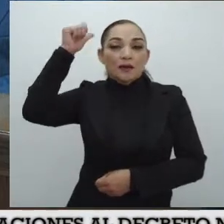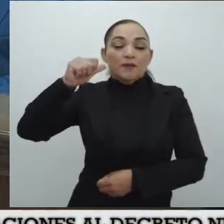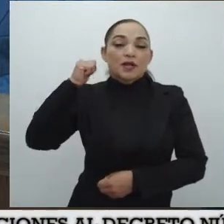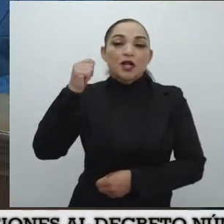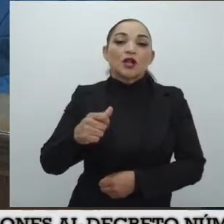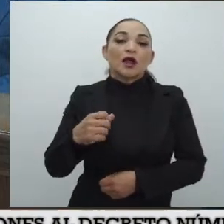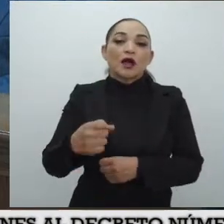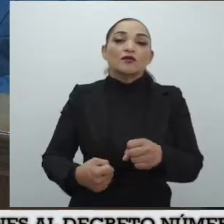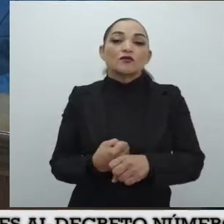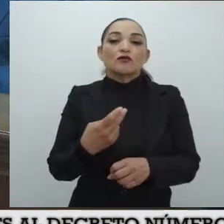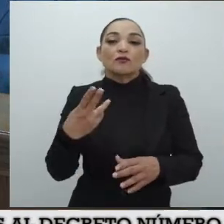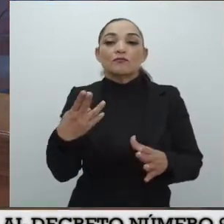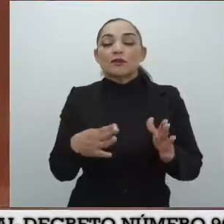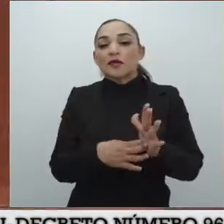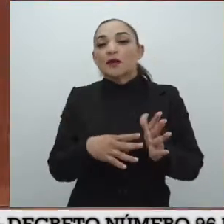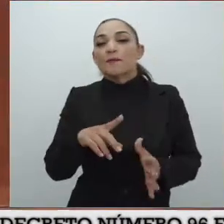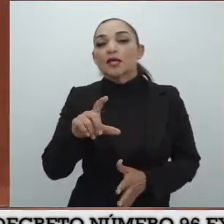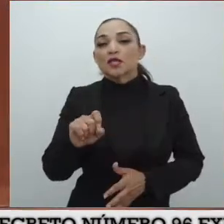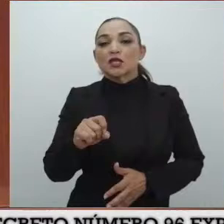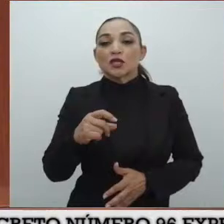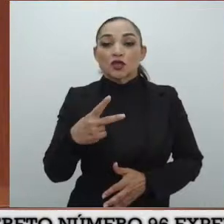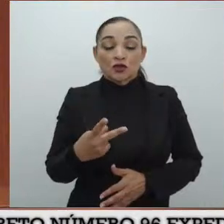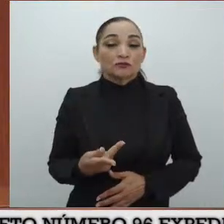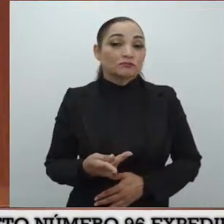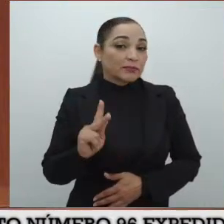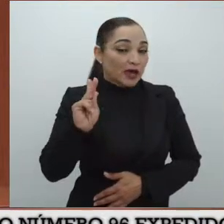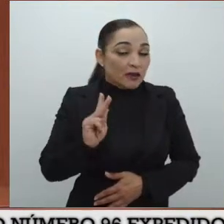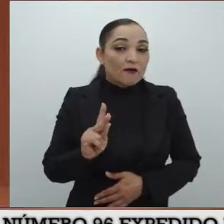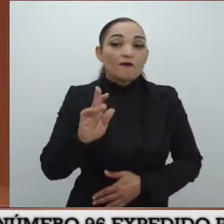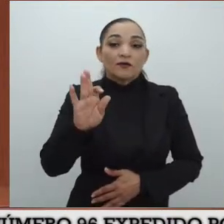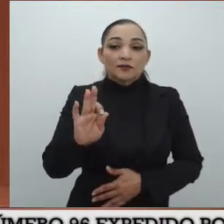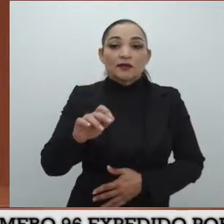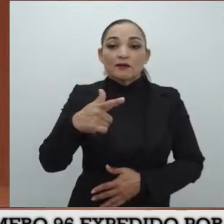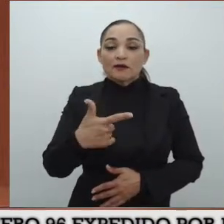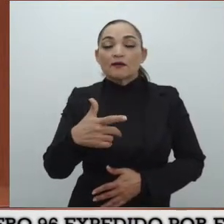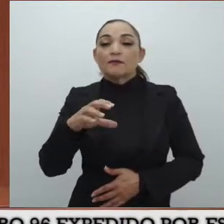abril del 2022, la Fiscalía General del Estado nos dirigió el oficio